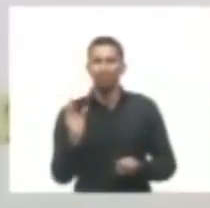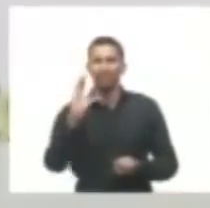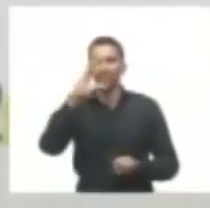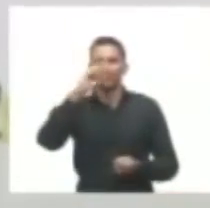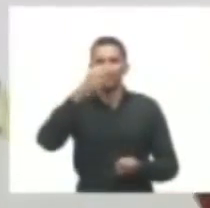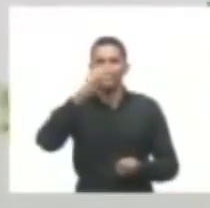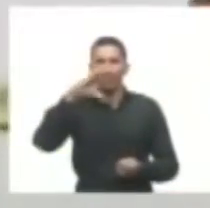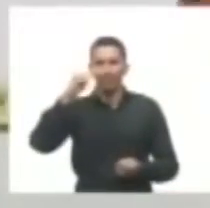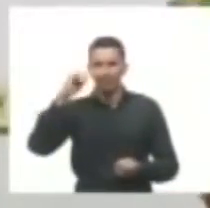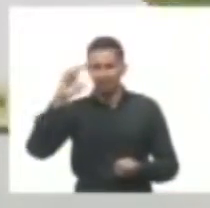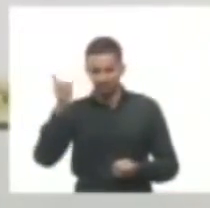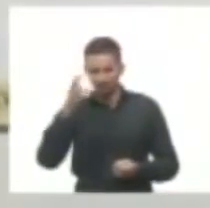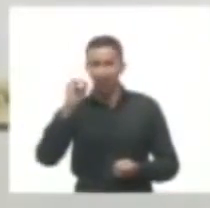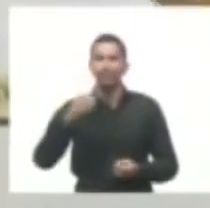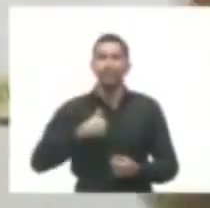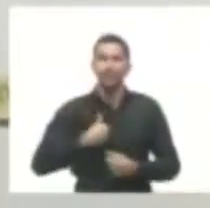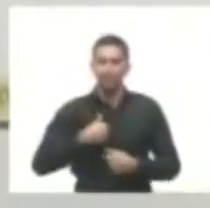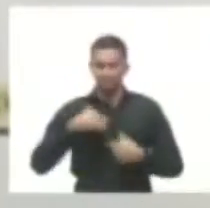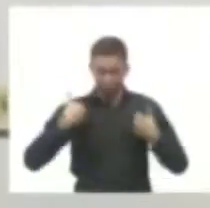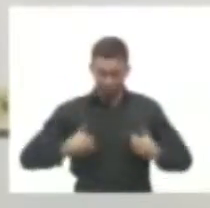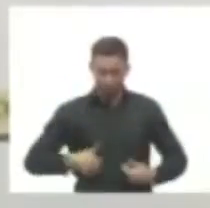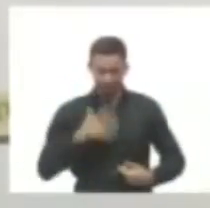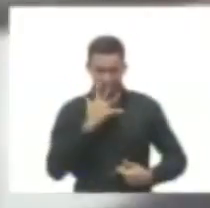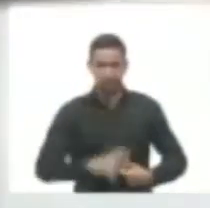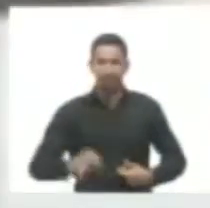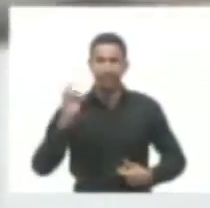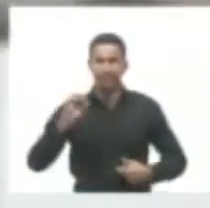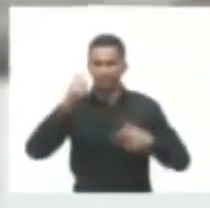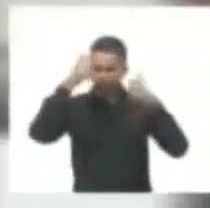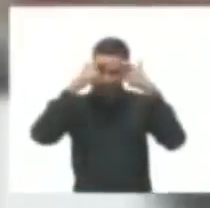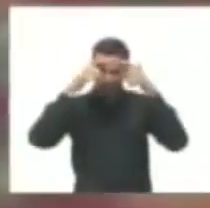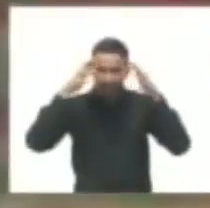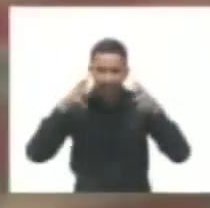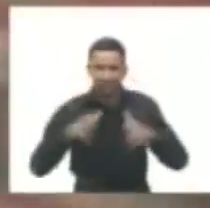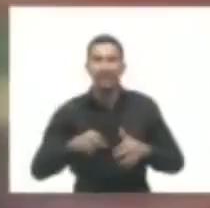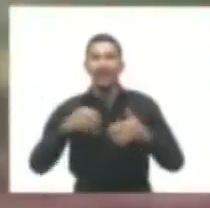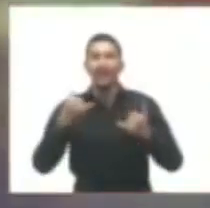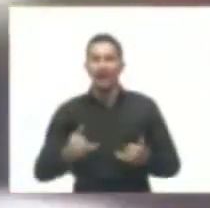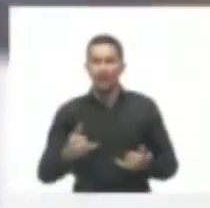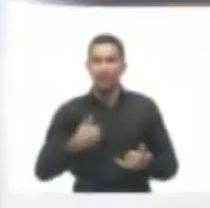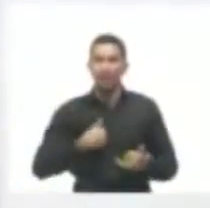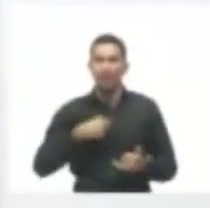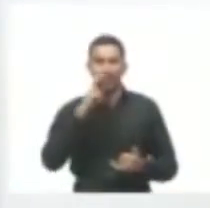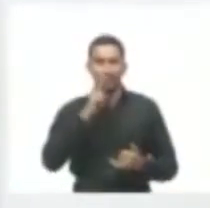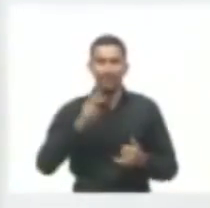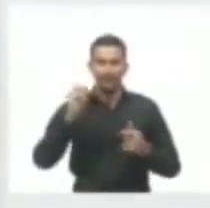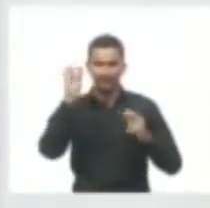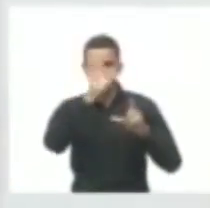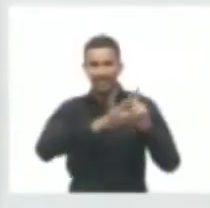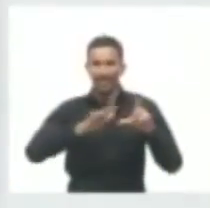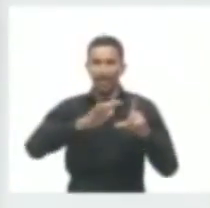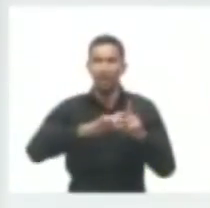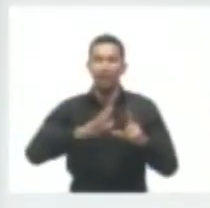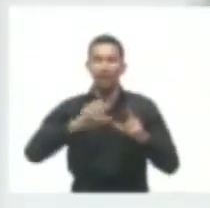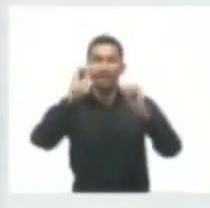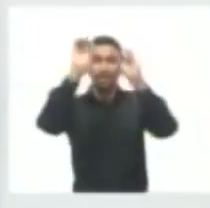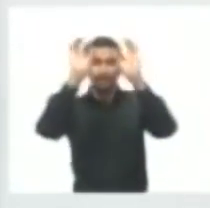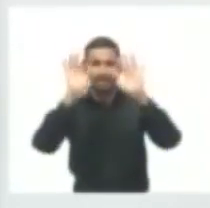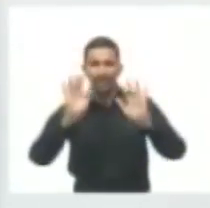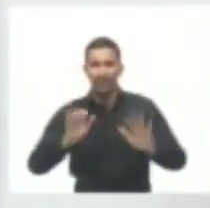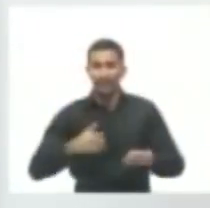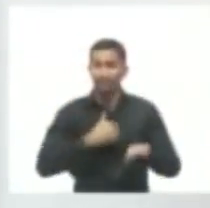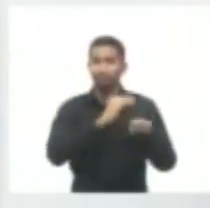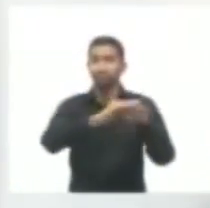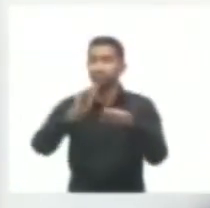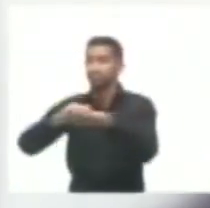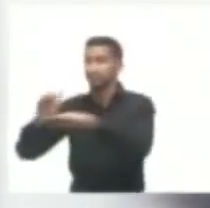esta original, el sombrero, como puede ver está un poco llevado, y la jugada. Hicimos un video en la nieve, nos tirábamos con el Junior invitando a la gente a los